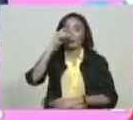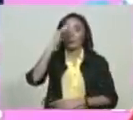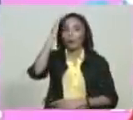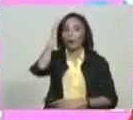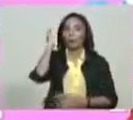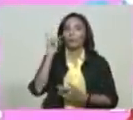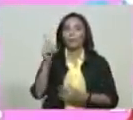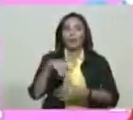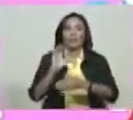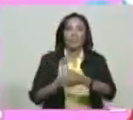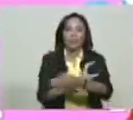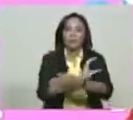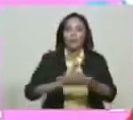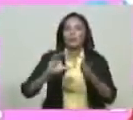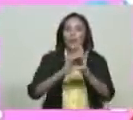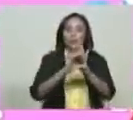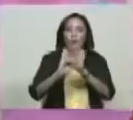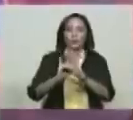¿Ah? El perro